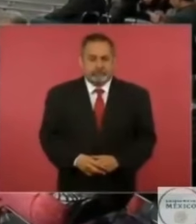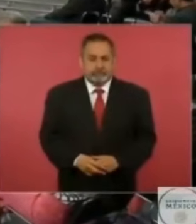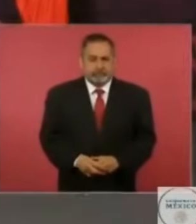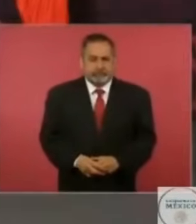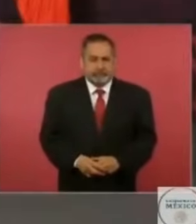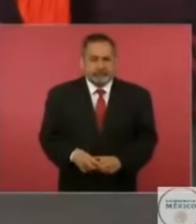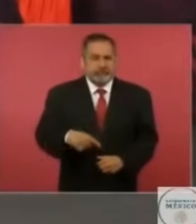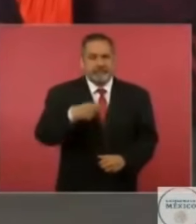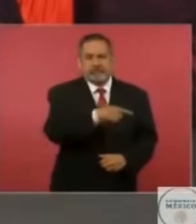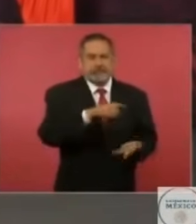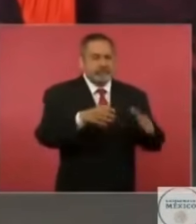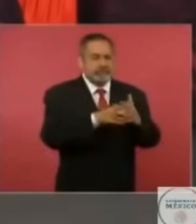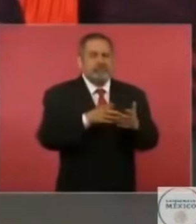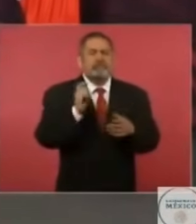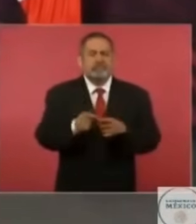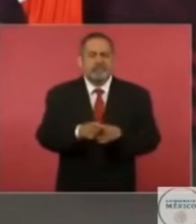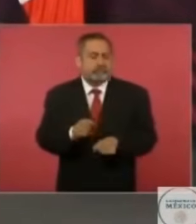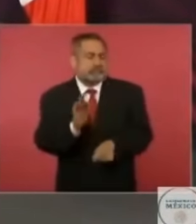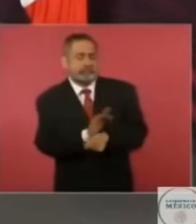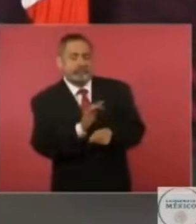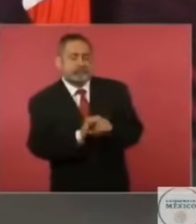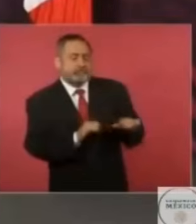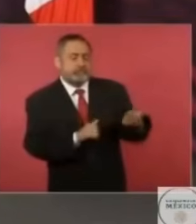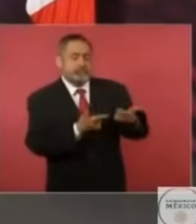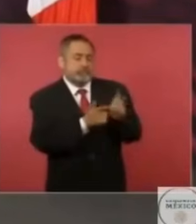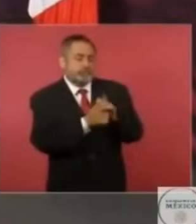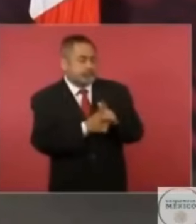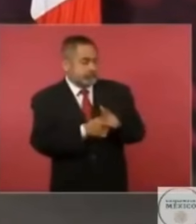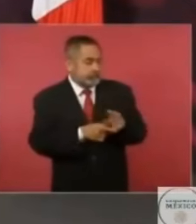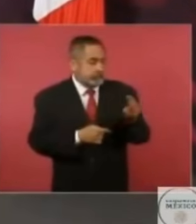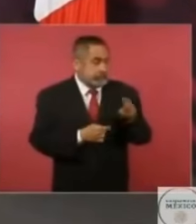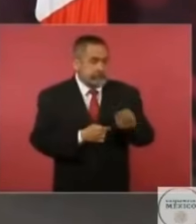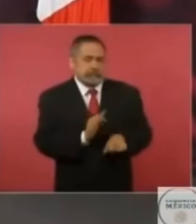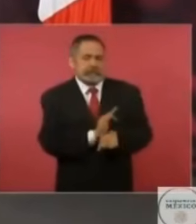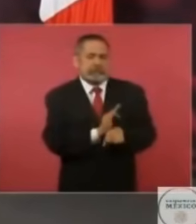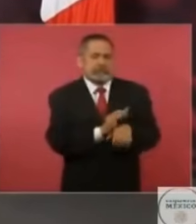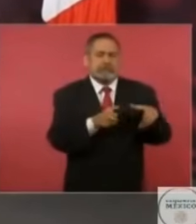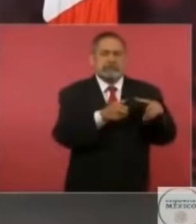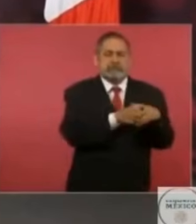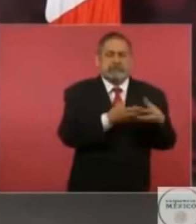Ellos están ahí para defender a grupos de intereses creados.